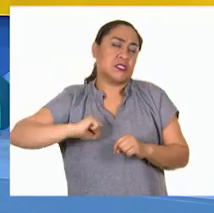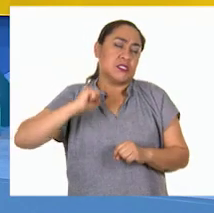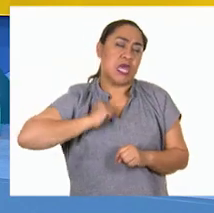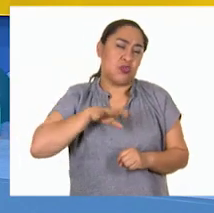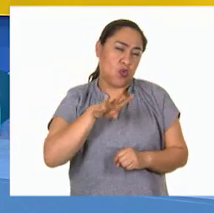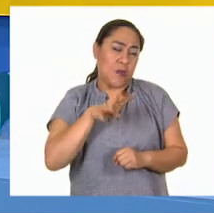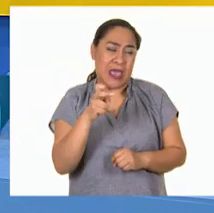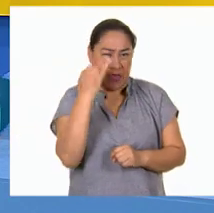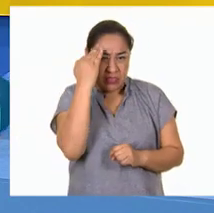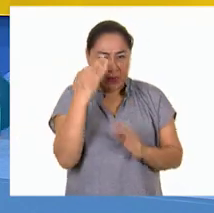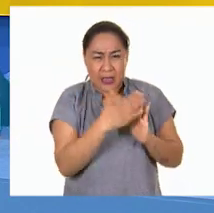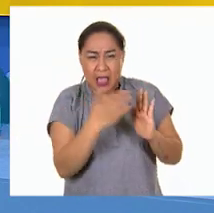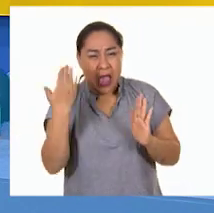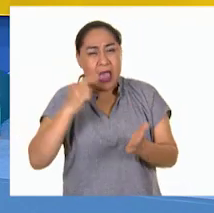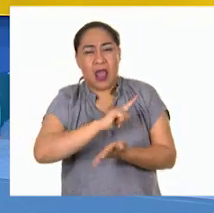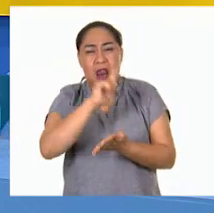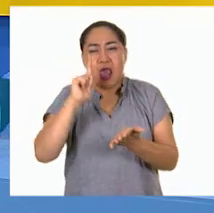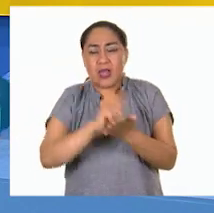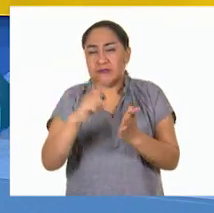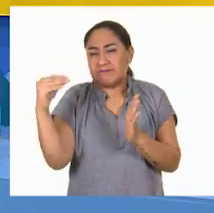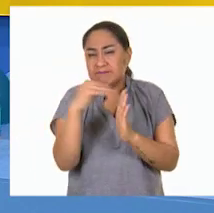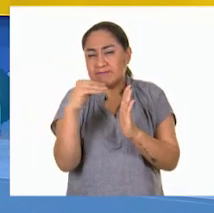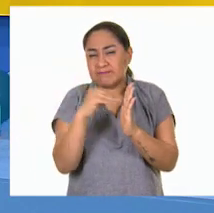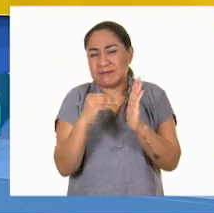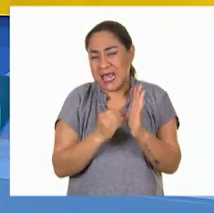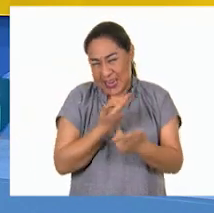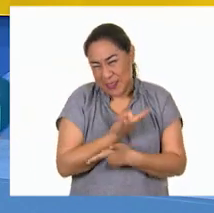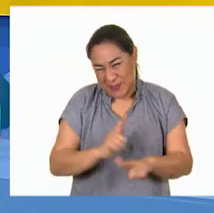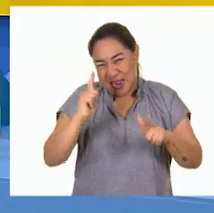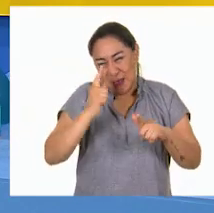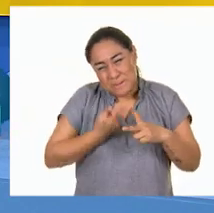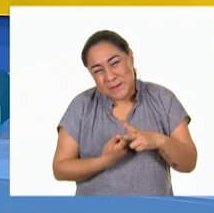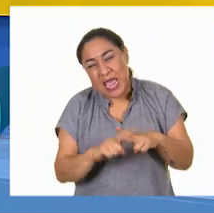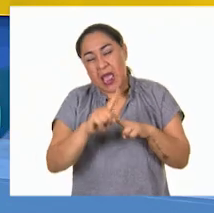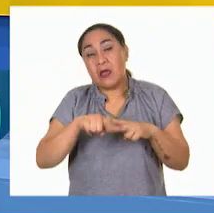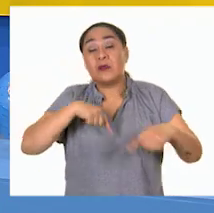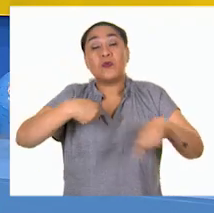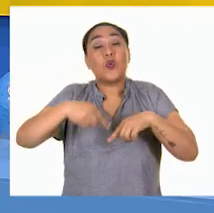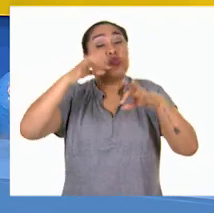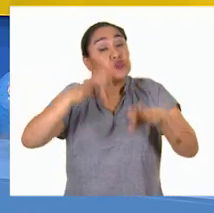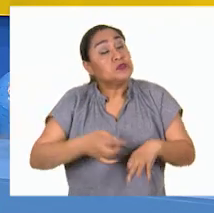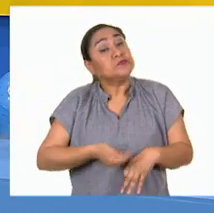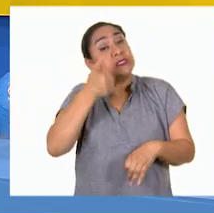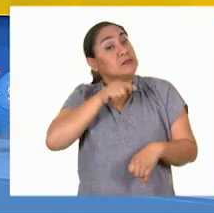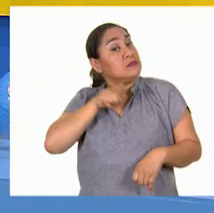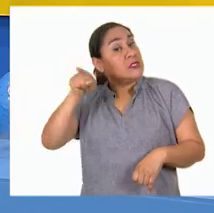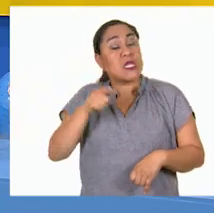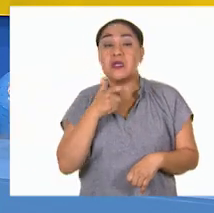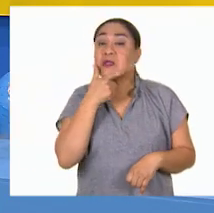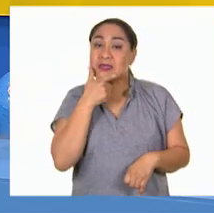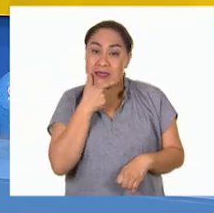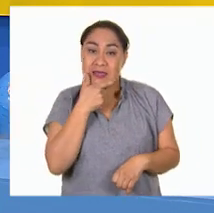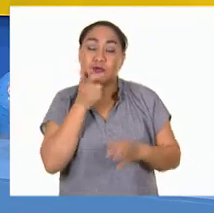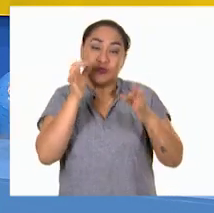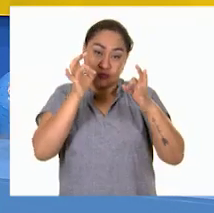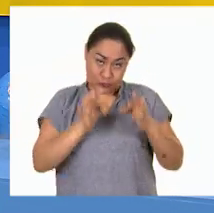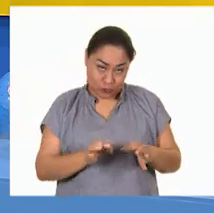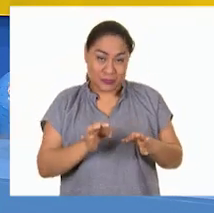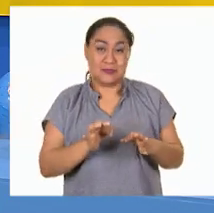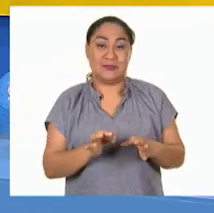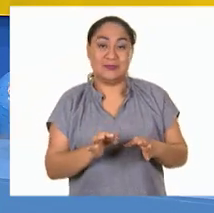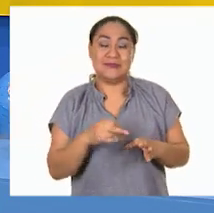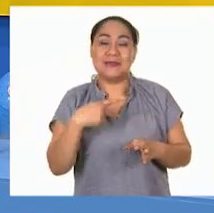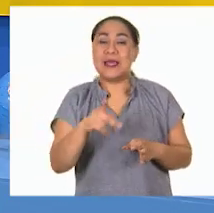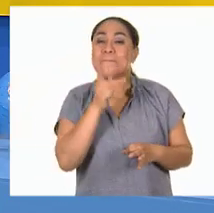en la misma época de la Reforma Liberal aquí en México. Y específicamente el fútbol nació en Inglaterra, de donde proviene su nombre original en